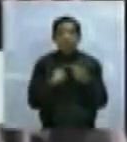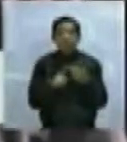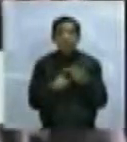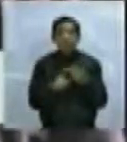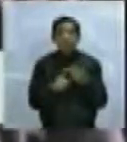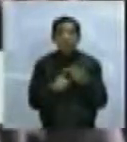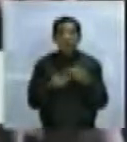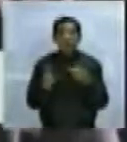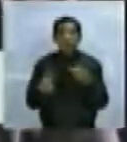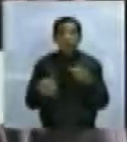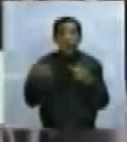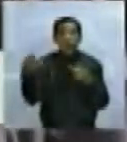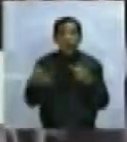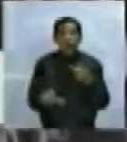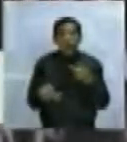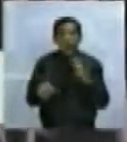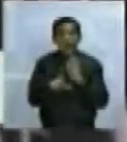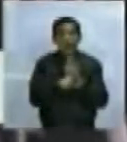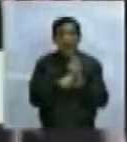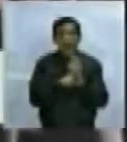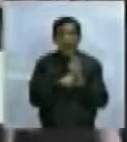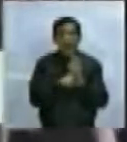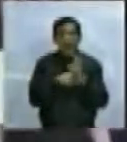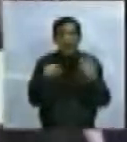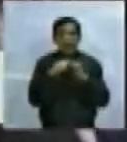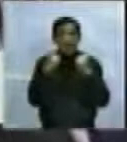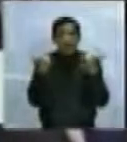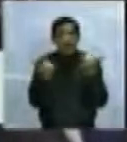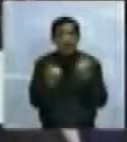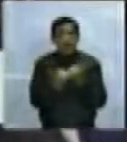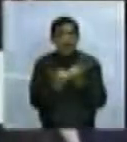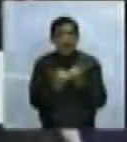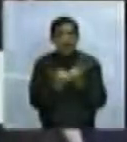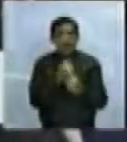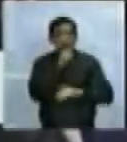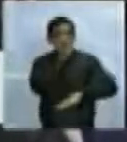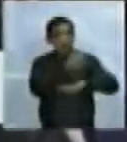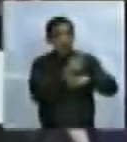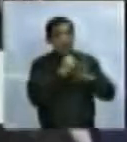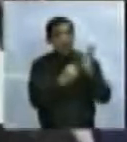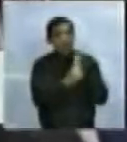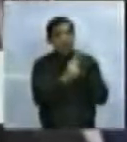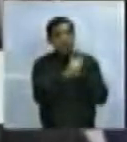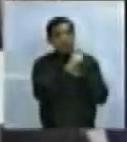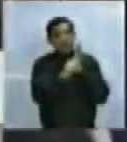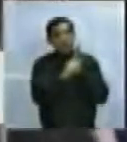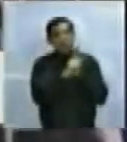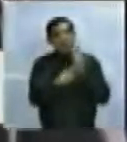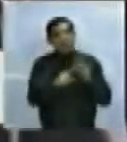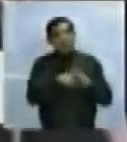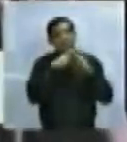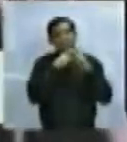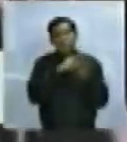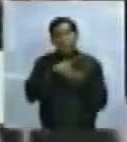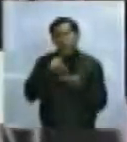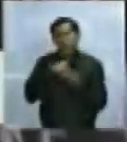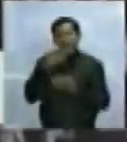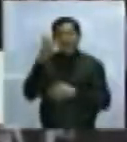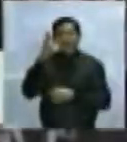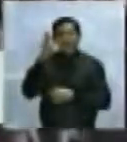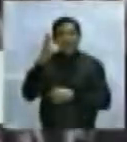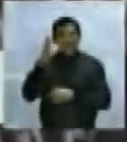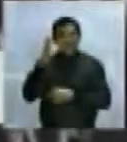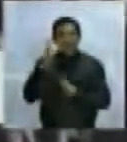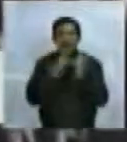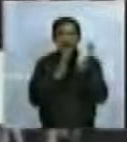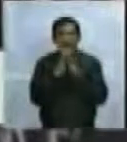incumple la ley interpretativa que aprobó la Asamblea Nacional, que le ordenó al ministro de Finanzas que empiece a pagar el 16 de abril.